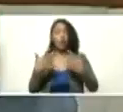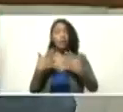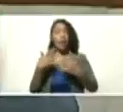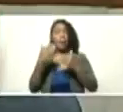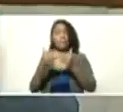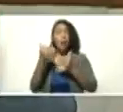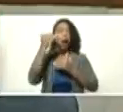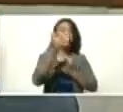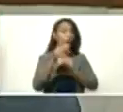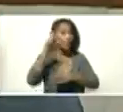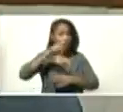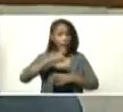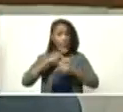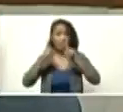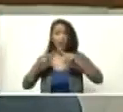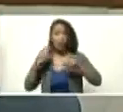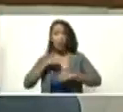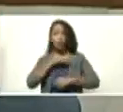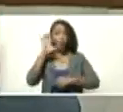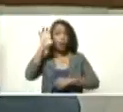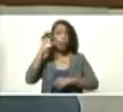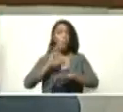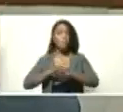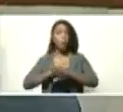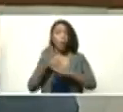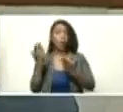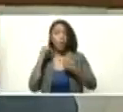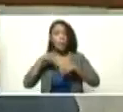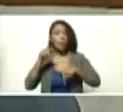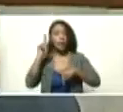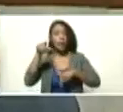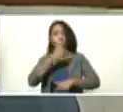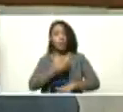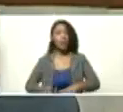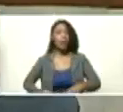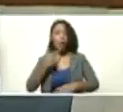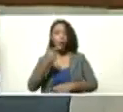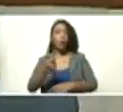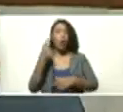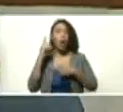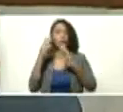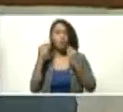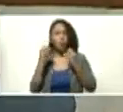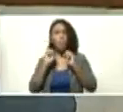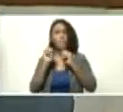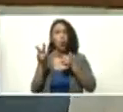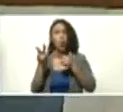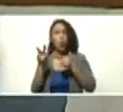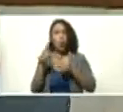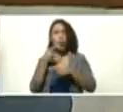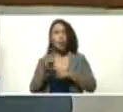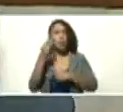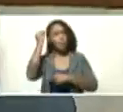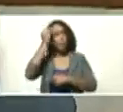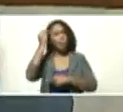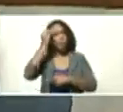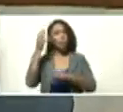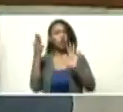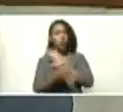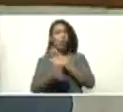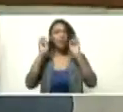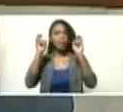la necesidad de mostrar la diversidad de nuestro país. Porque lo que sucede, el presidente lo ha dicho en muchas oportunidades cuando reflexiona sobre el